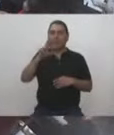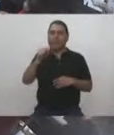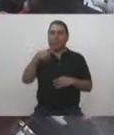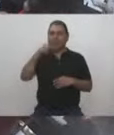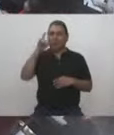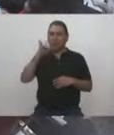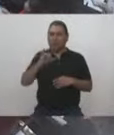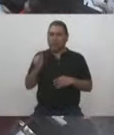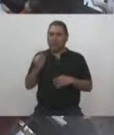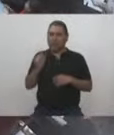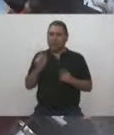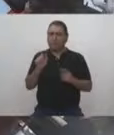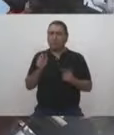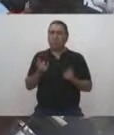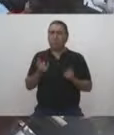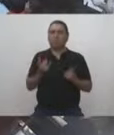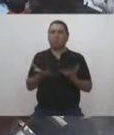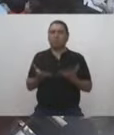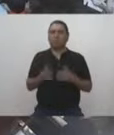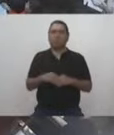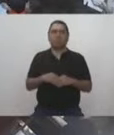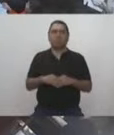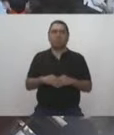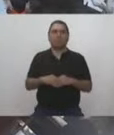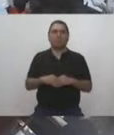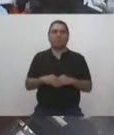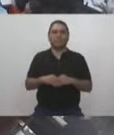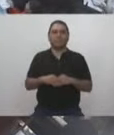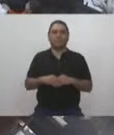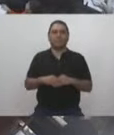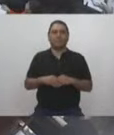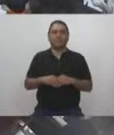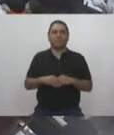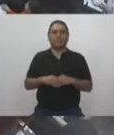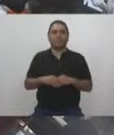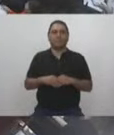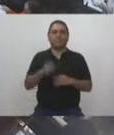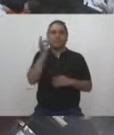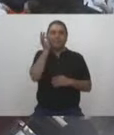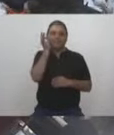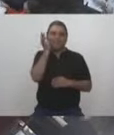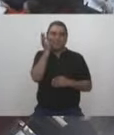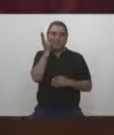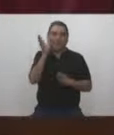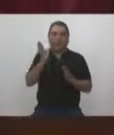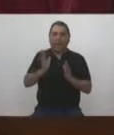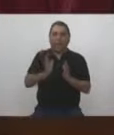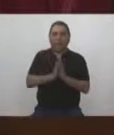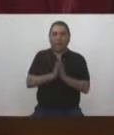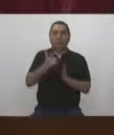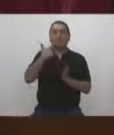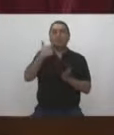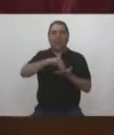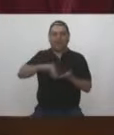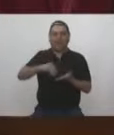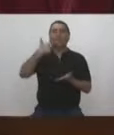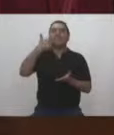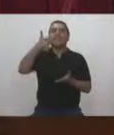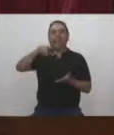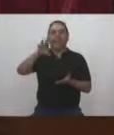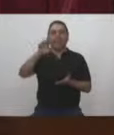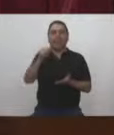extraordinaria y que quizás lo que suma al malestar ciudadano, ¿no? Totalmente, ninguno de nosotros se aumenta el sueldo simplemente levantando la mano.